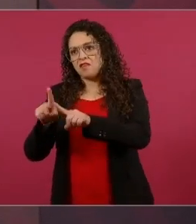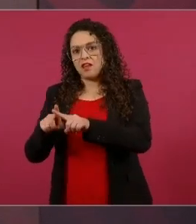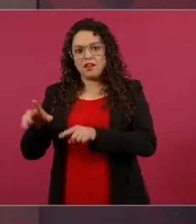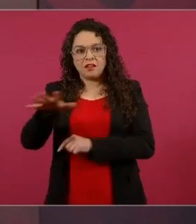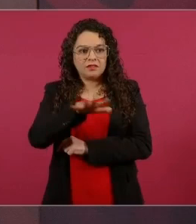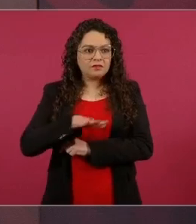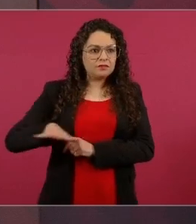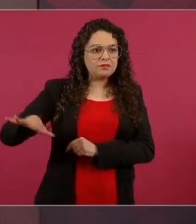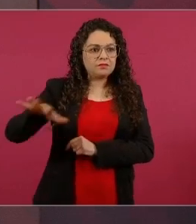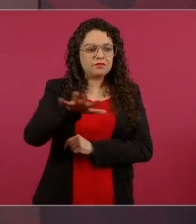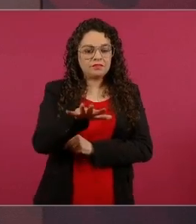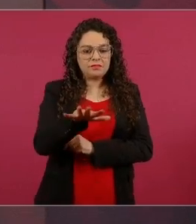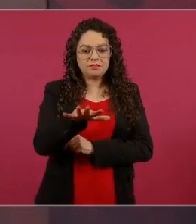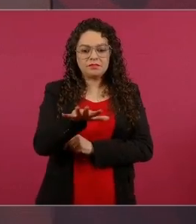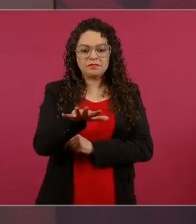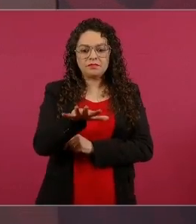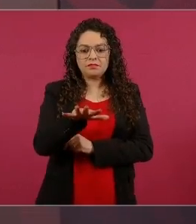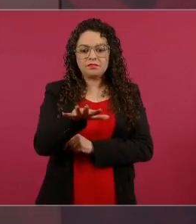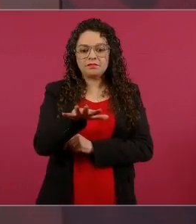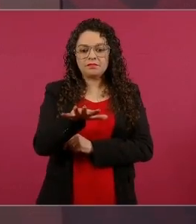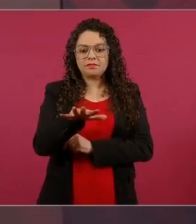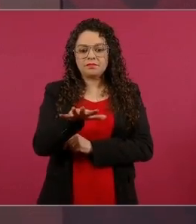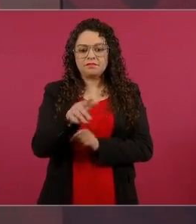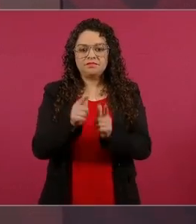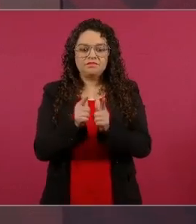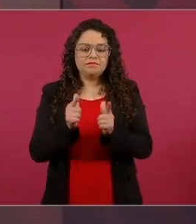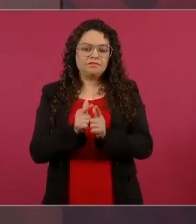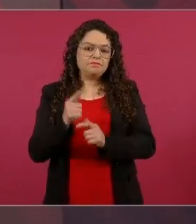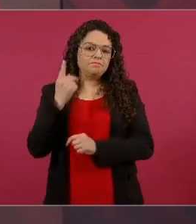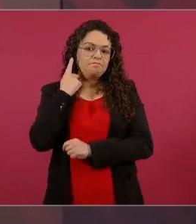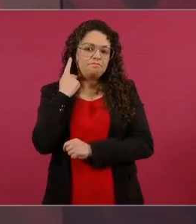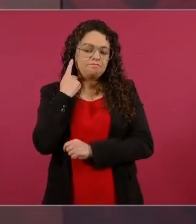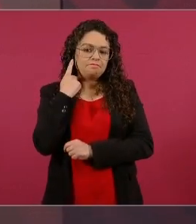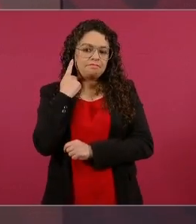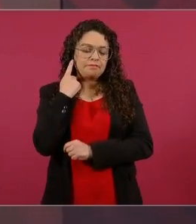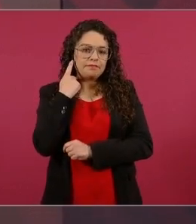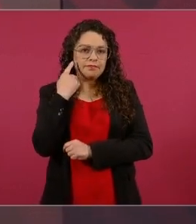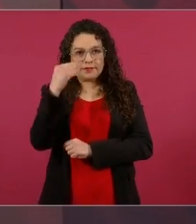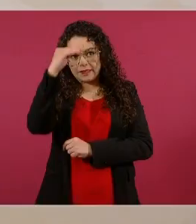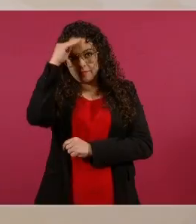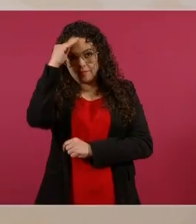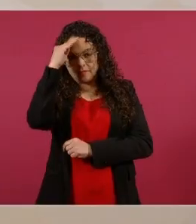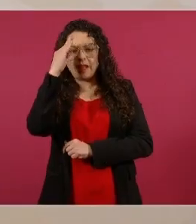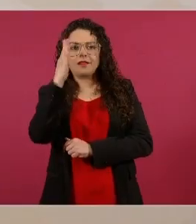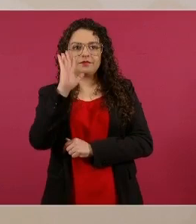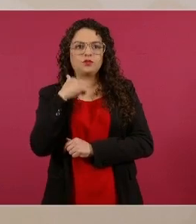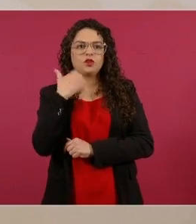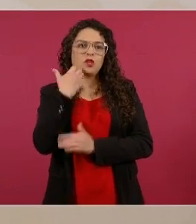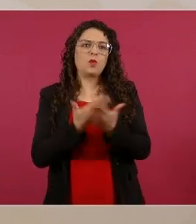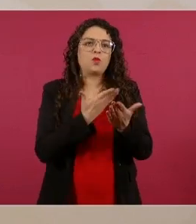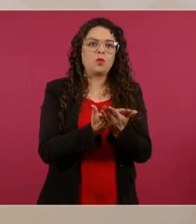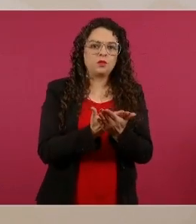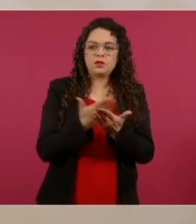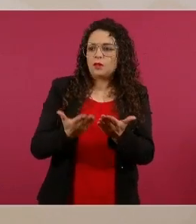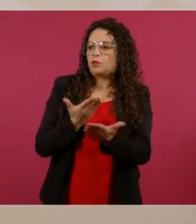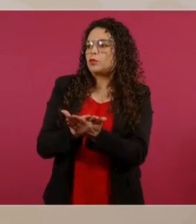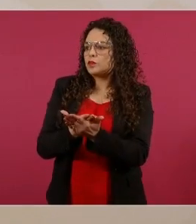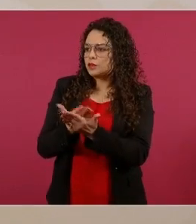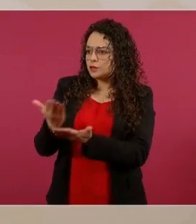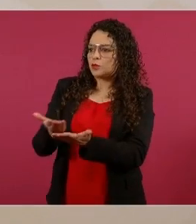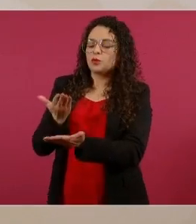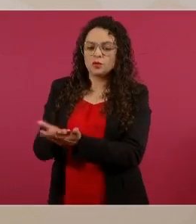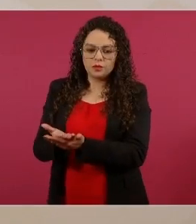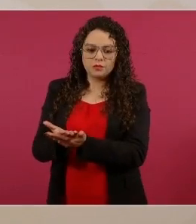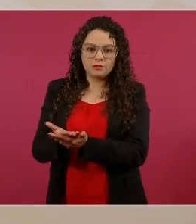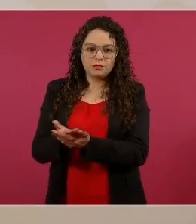propuestas este mucha demagogia no los candidatos ahí